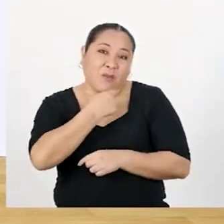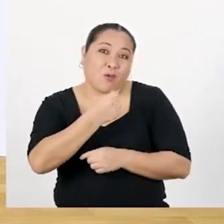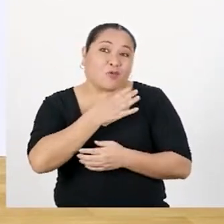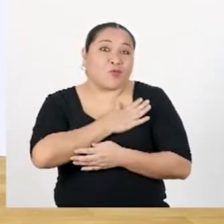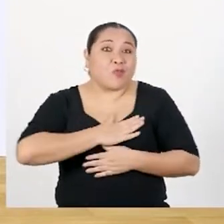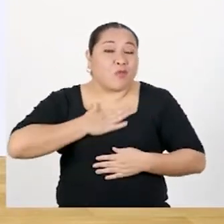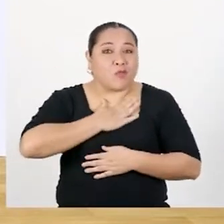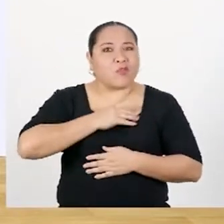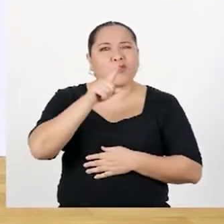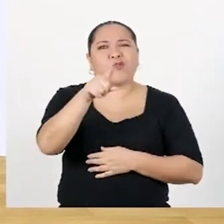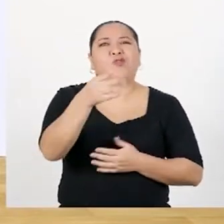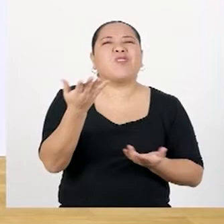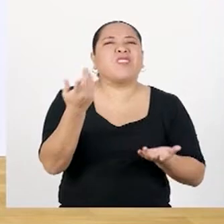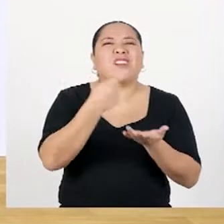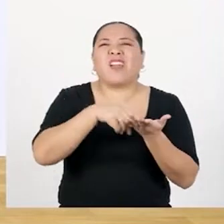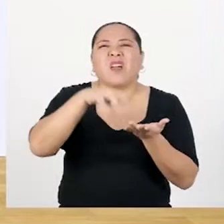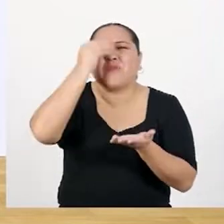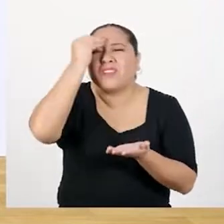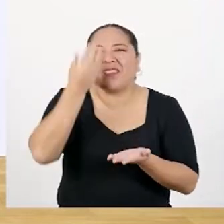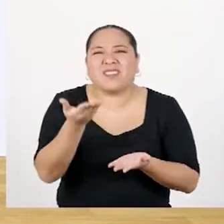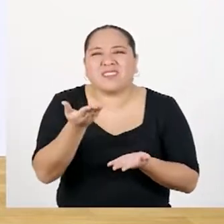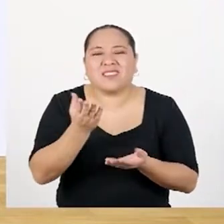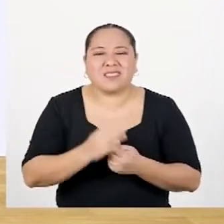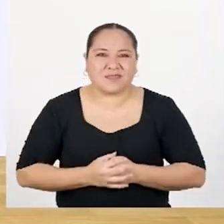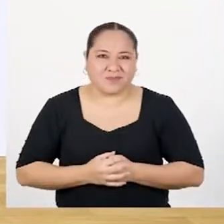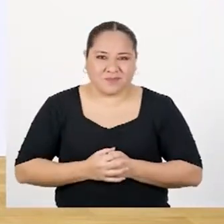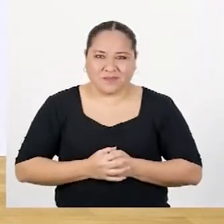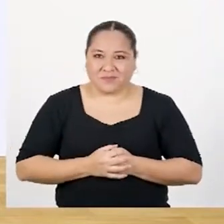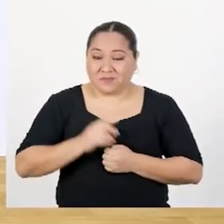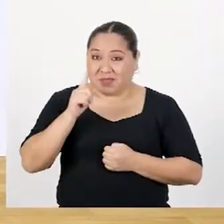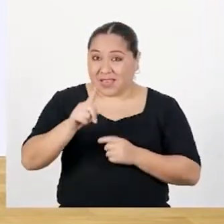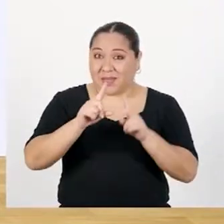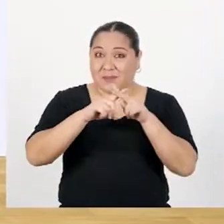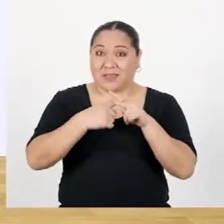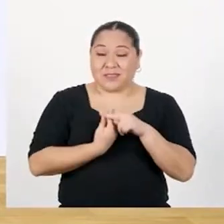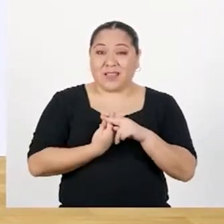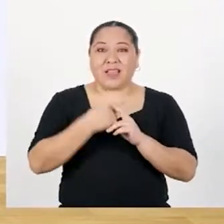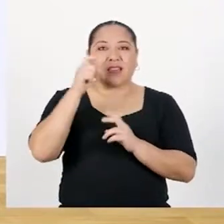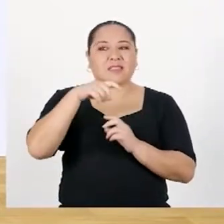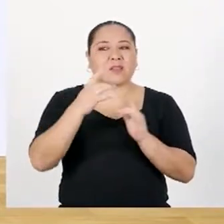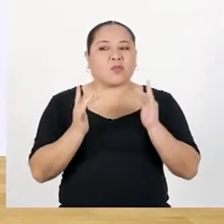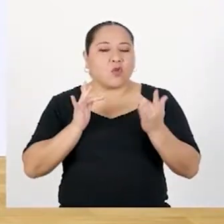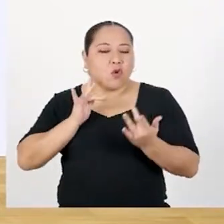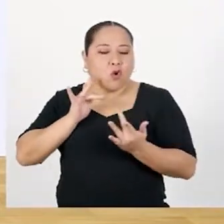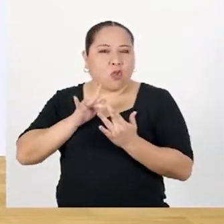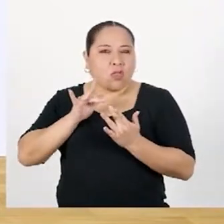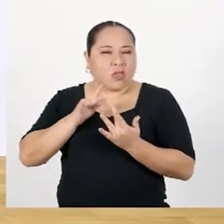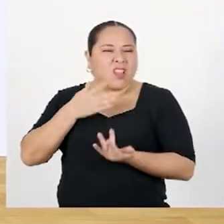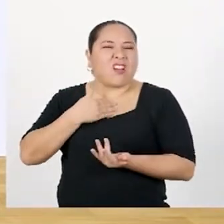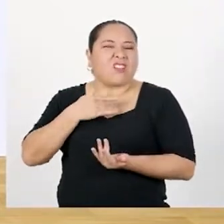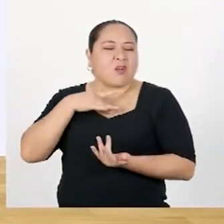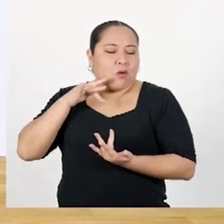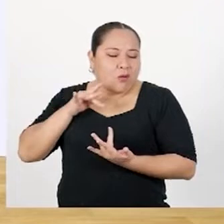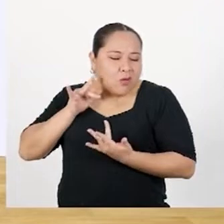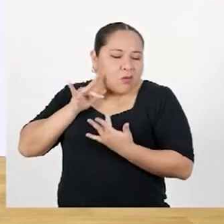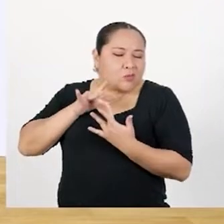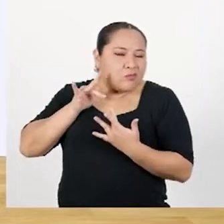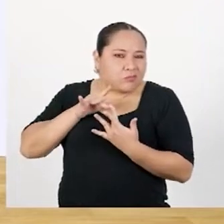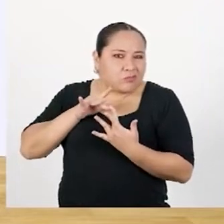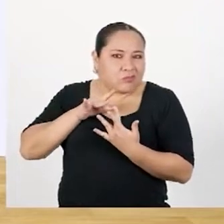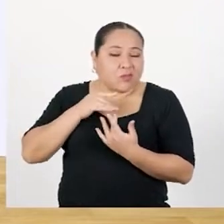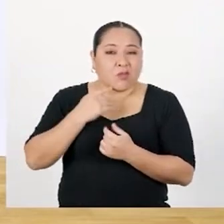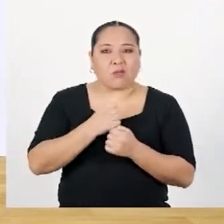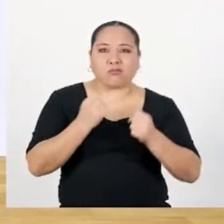o disfrute. ¿Y tú, qué aprendiste? Para comenzar, vamos a conectar con nosotros mismos a través de